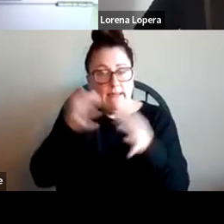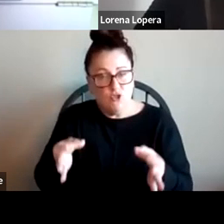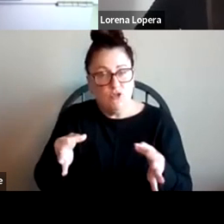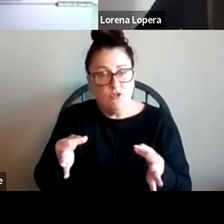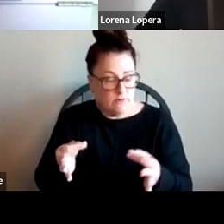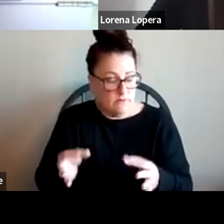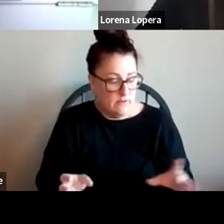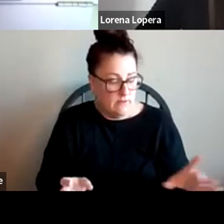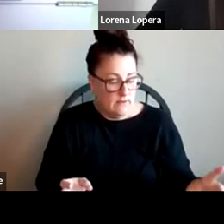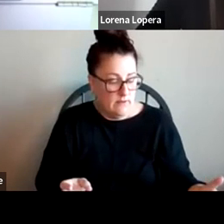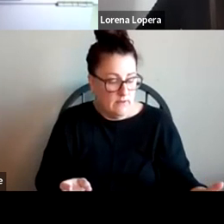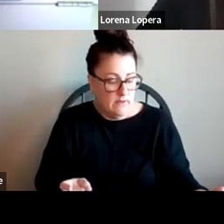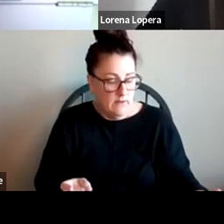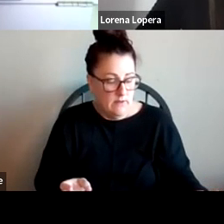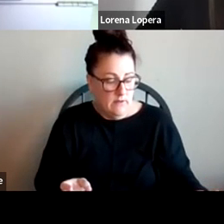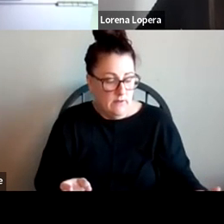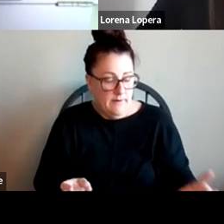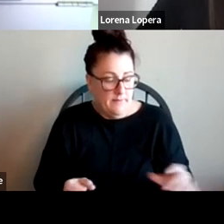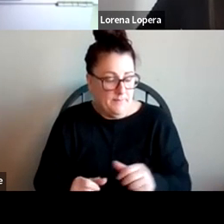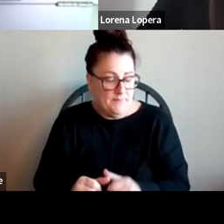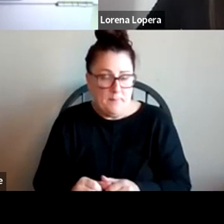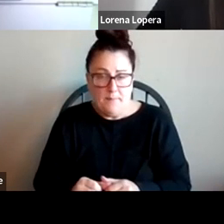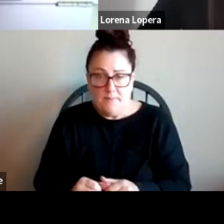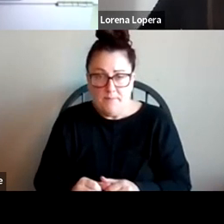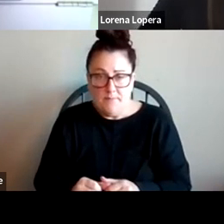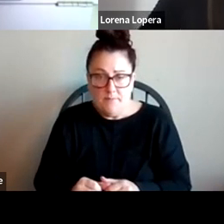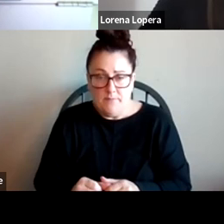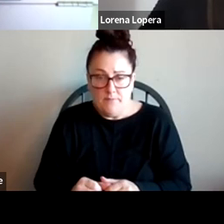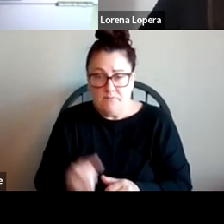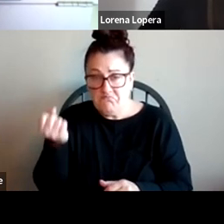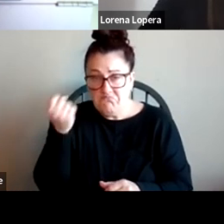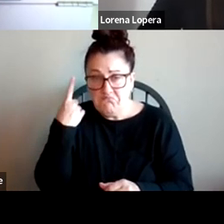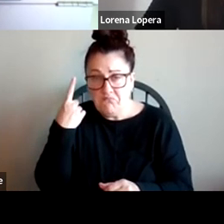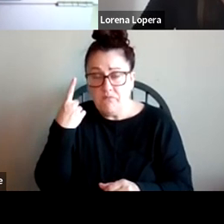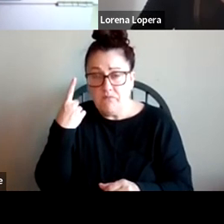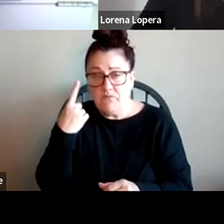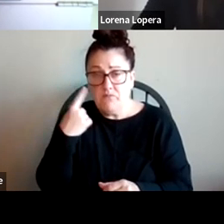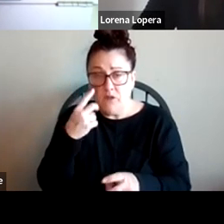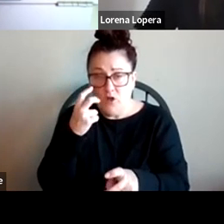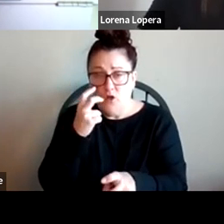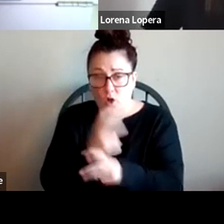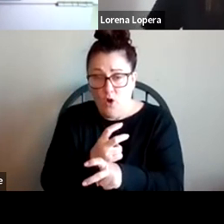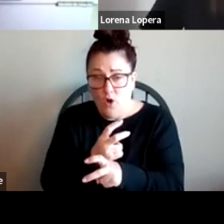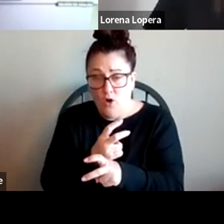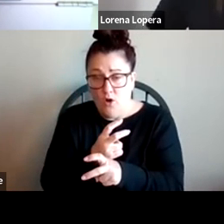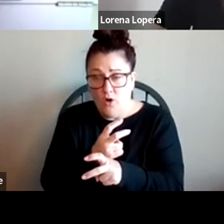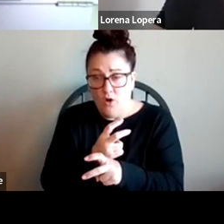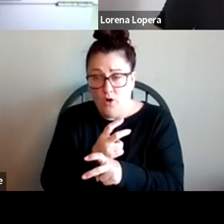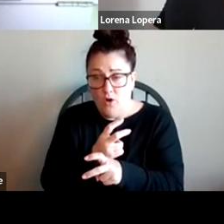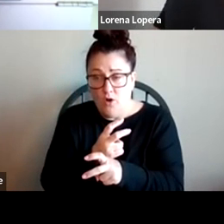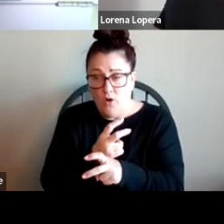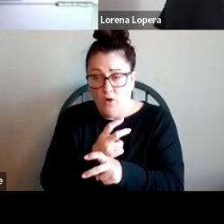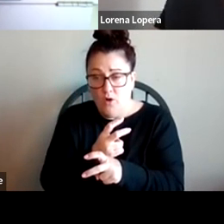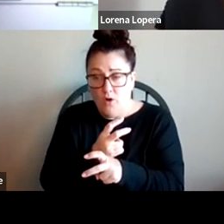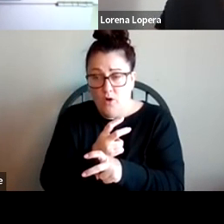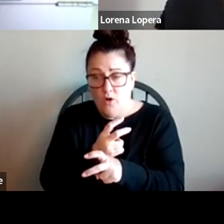En especial, que entienda lo difícil que son las rentas de viviendas aquí en Boston y que tenga como base saber